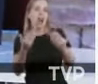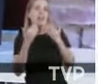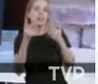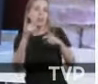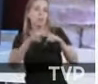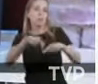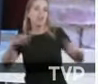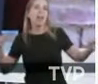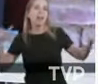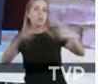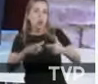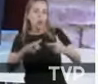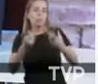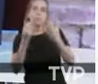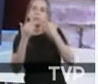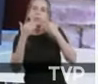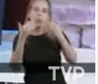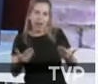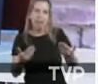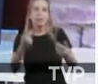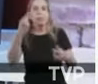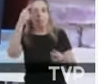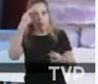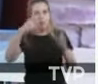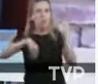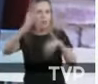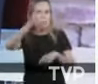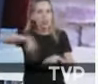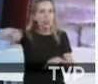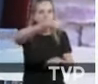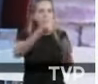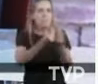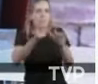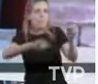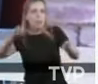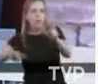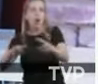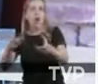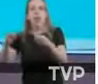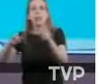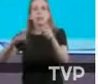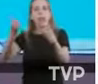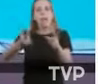esta reunión, esta exposición. Creo que muchos se preguntaban o trataban de sembrar dudas